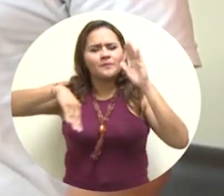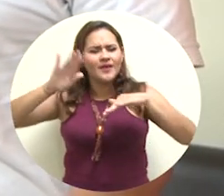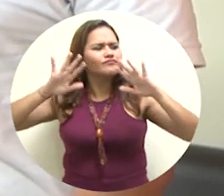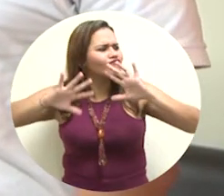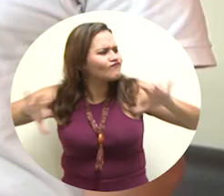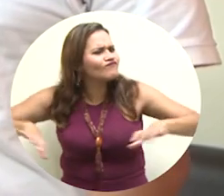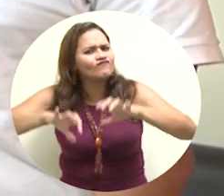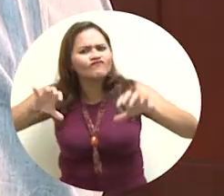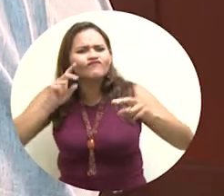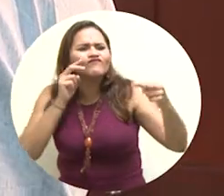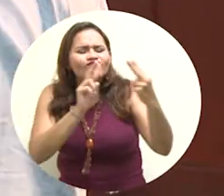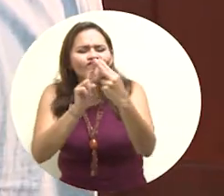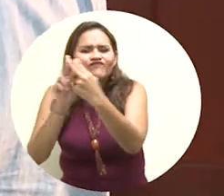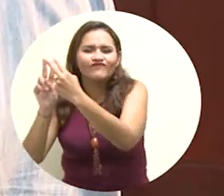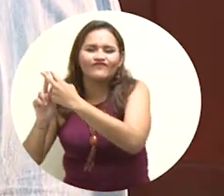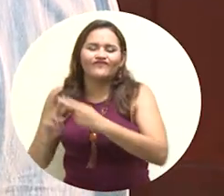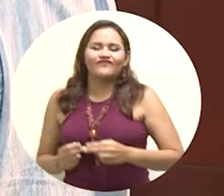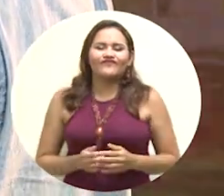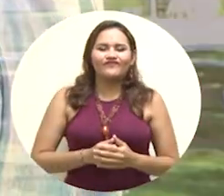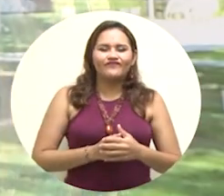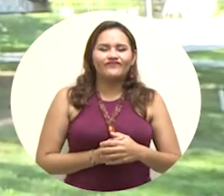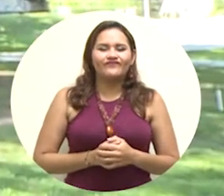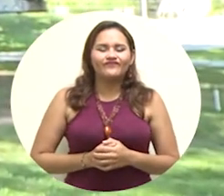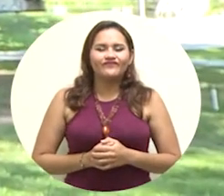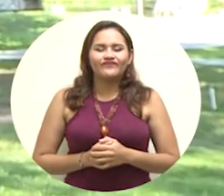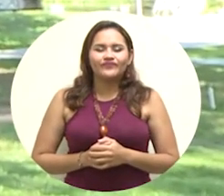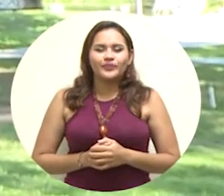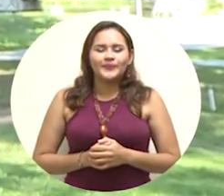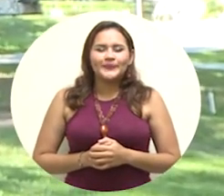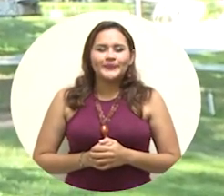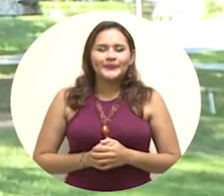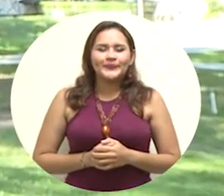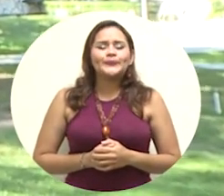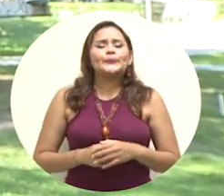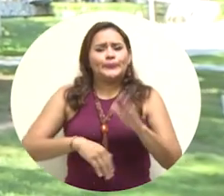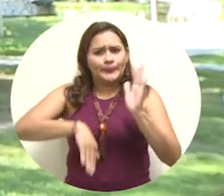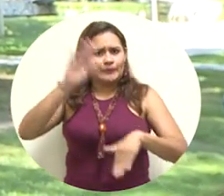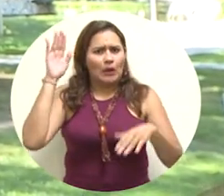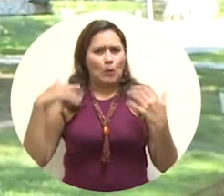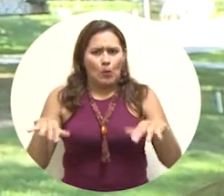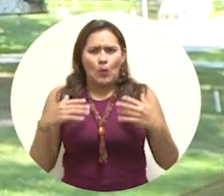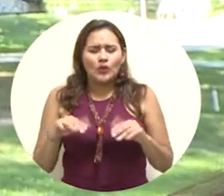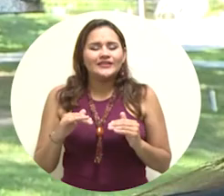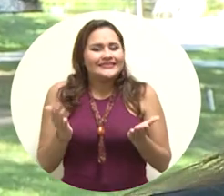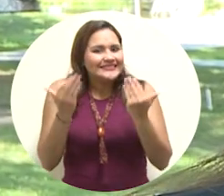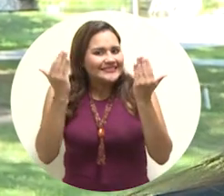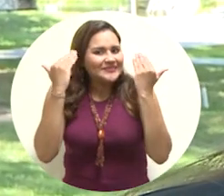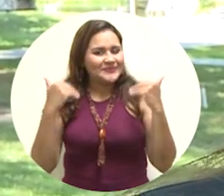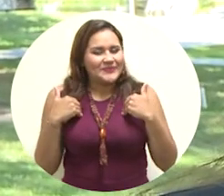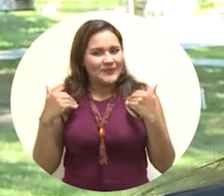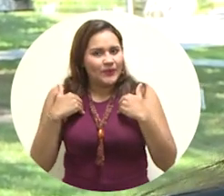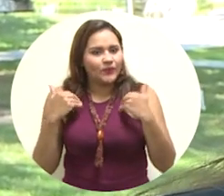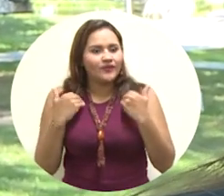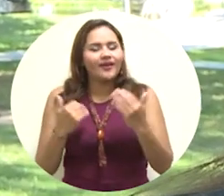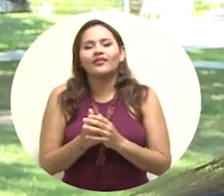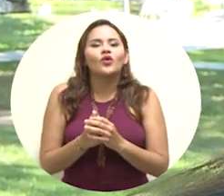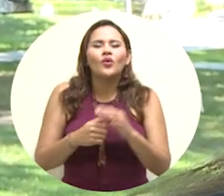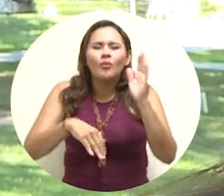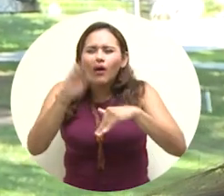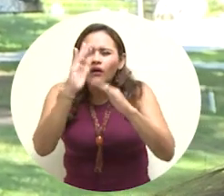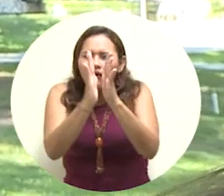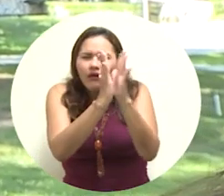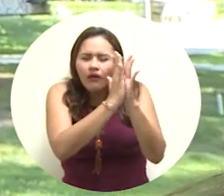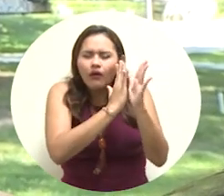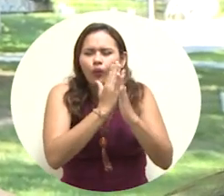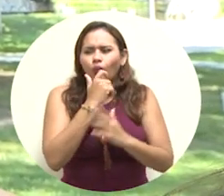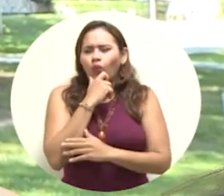dependencias de esta Casa de Estudios Superiores. Esta institución me pareció muy, muy gratificante, enriquecedora en conocimiento, porque